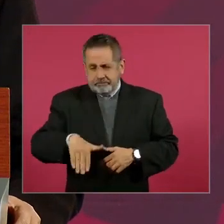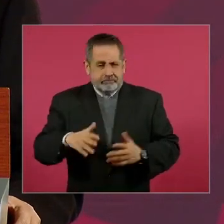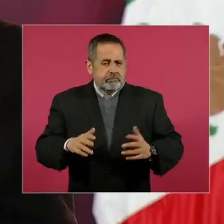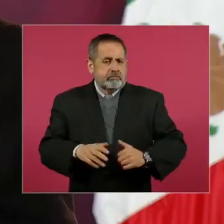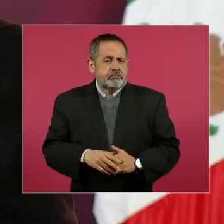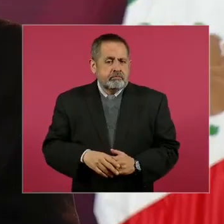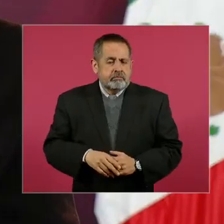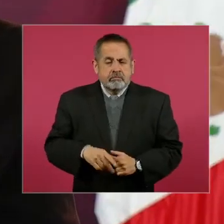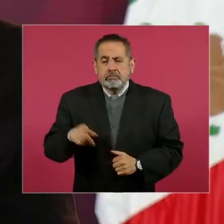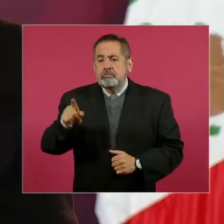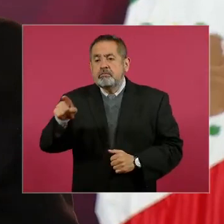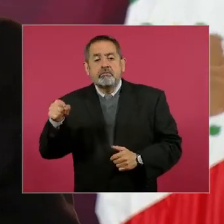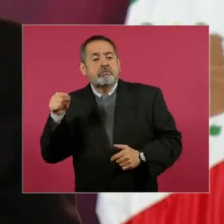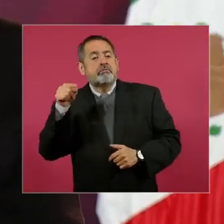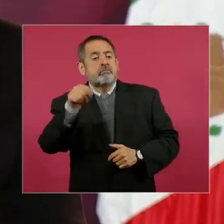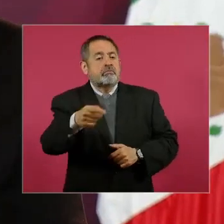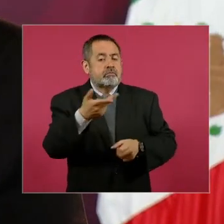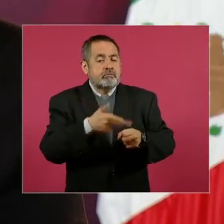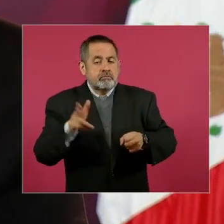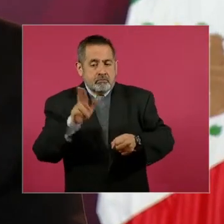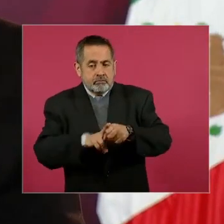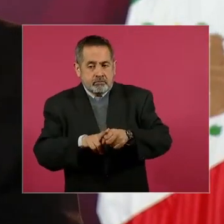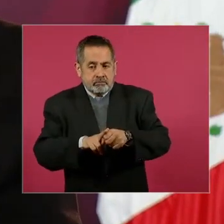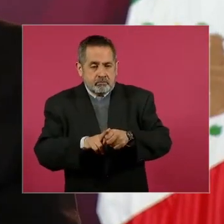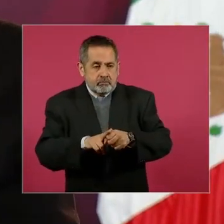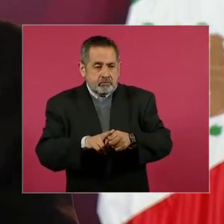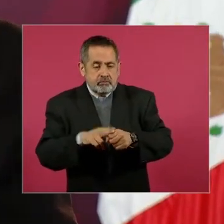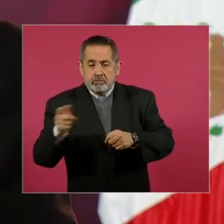que va a un hospital y no le cobran, como era antes.